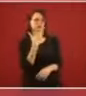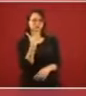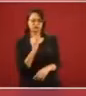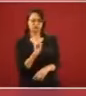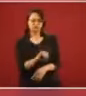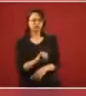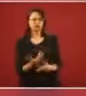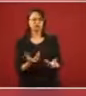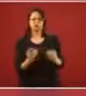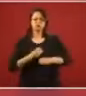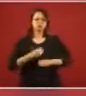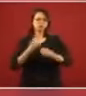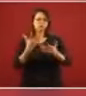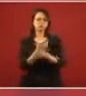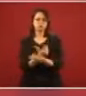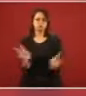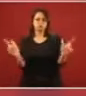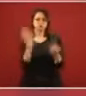con libertad.